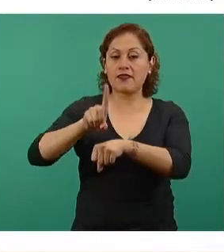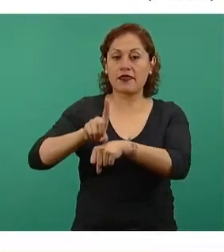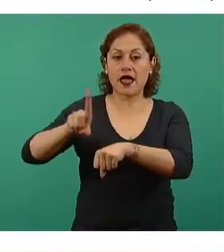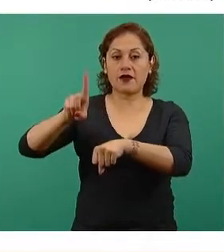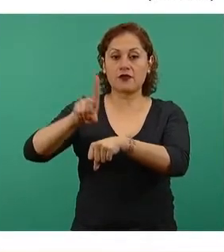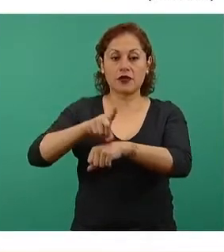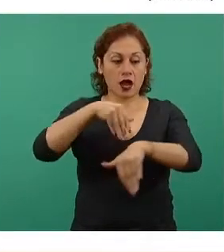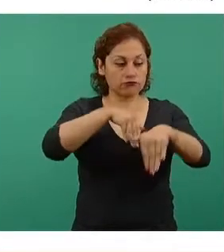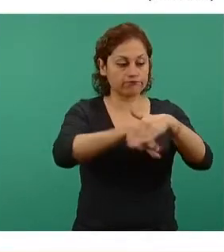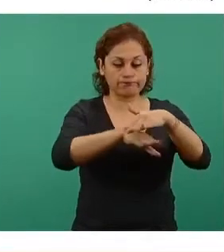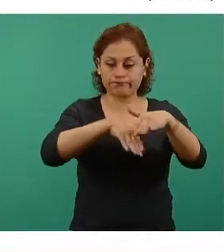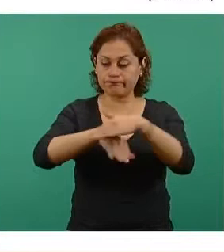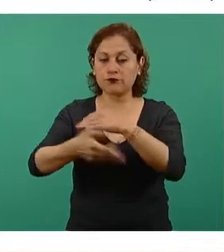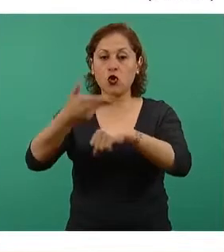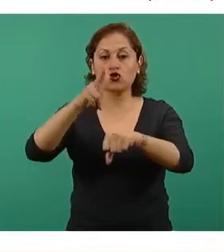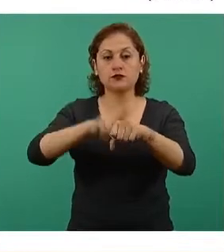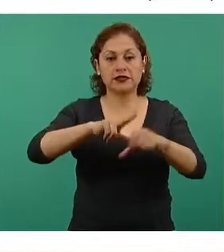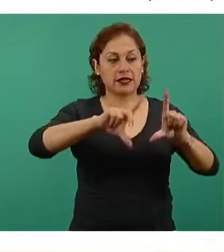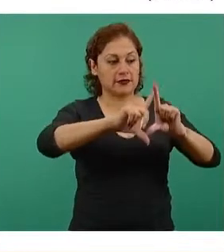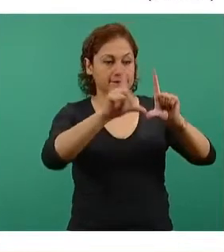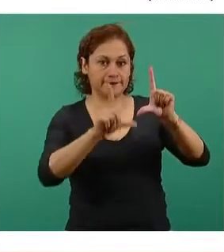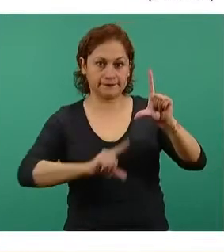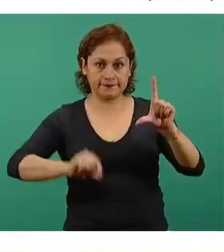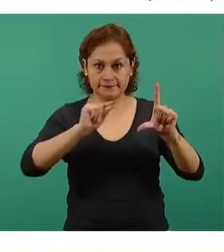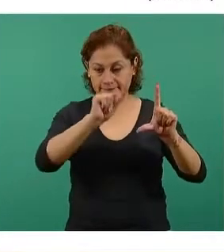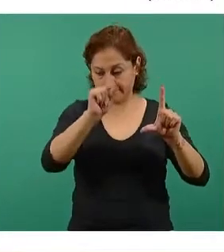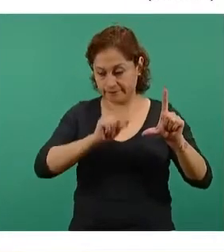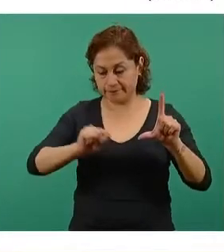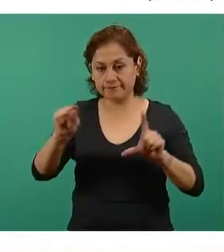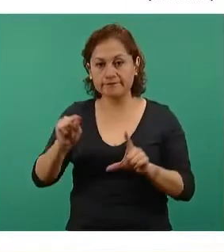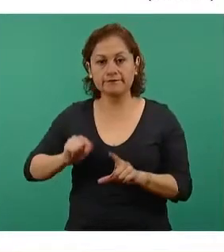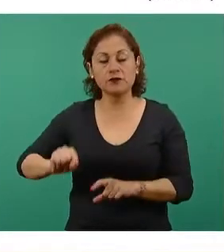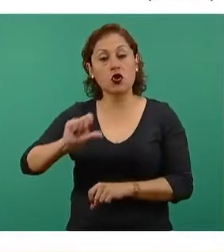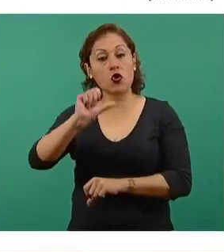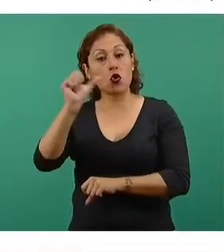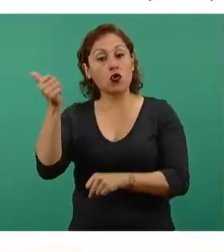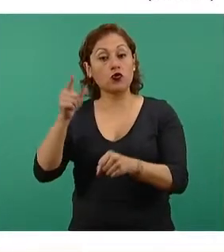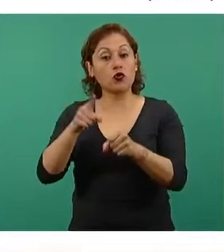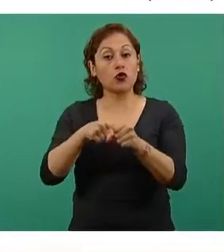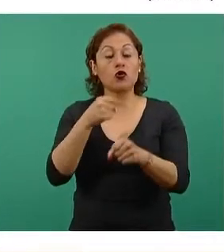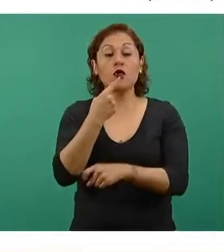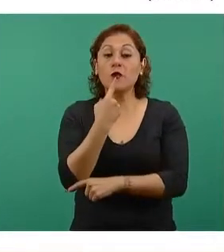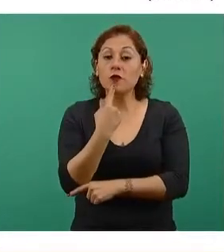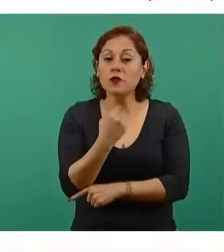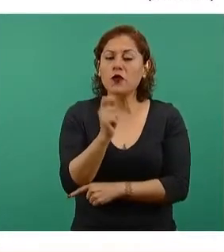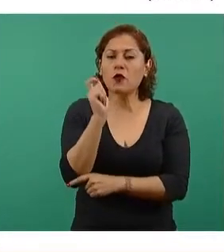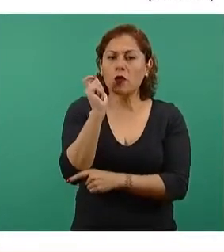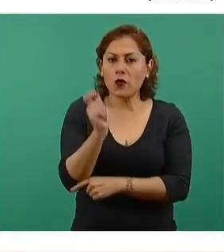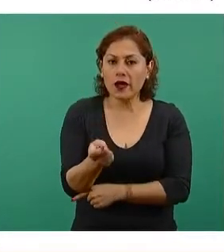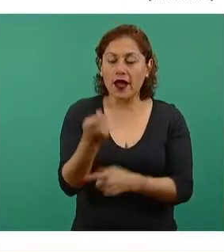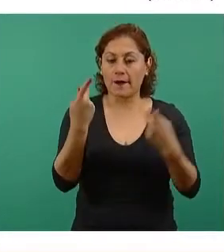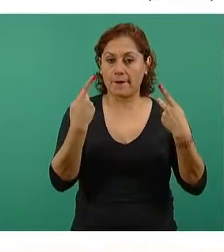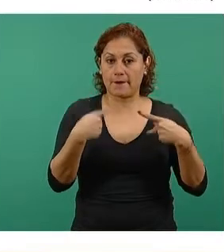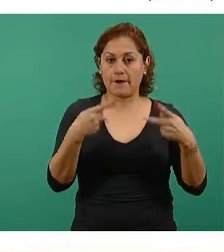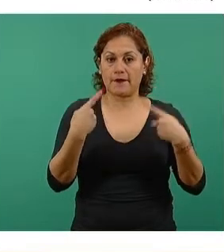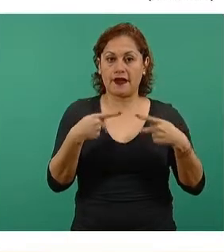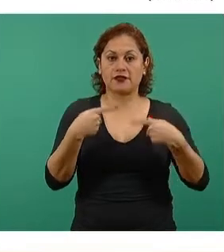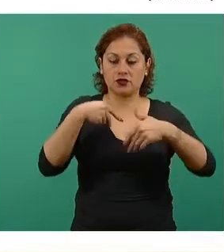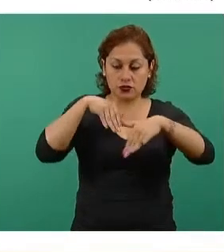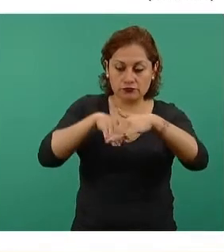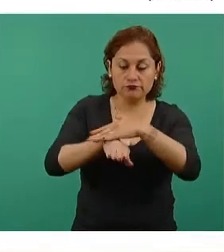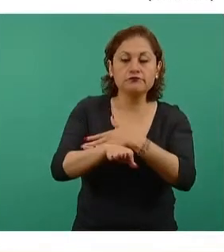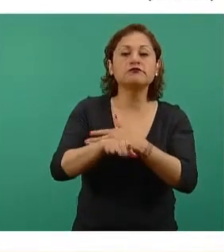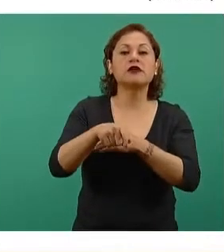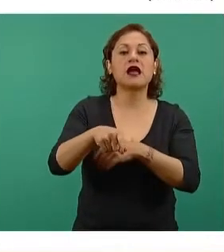hospitalización nacional, y la siguiente curva, que es la que está en tono rojo, pues son las personas hospitalizadas en camas